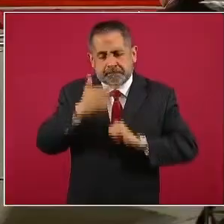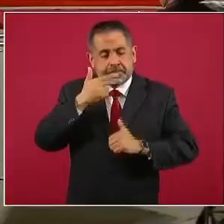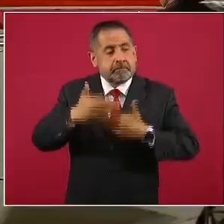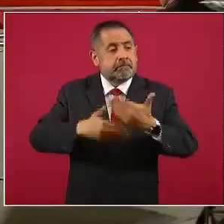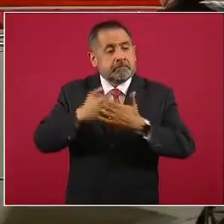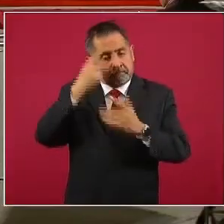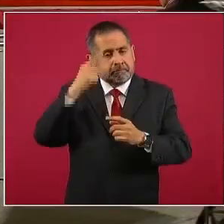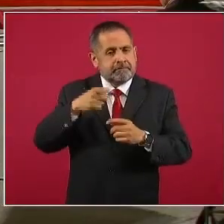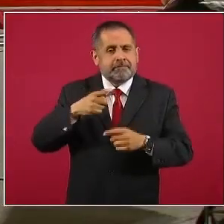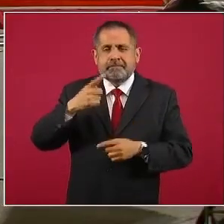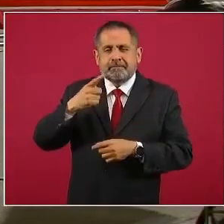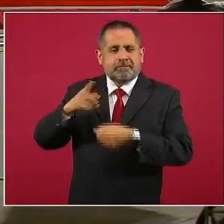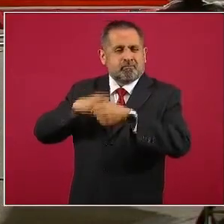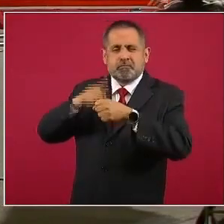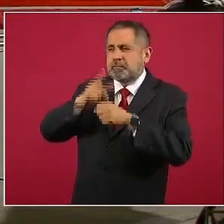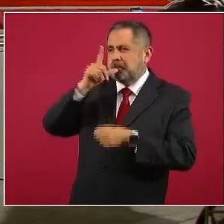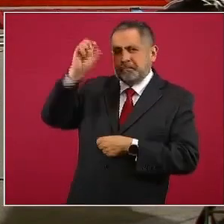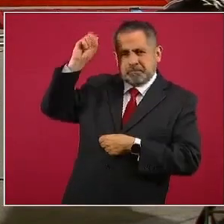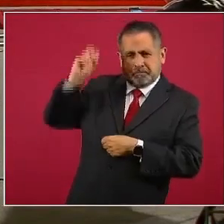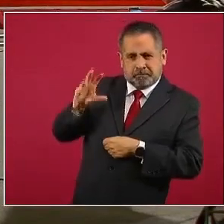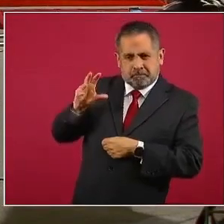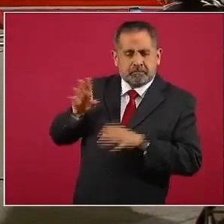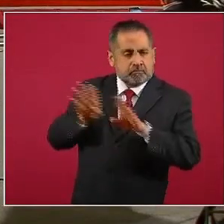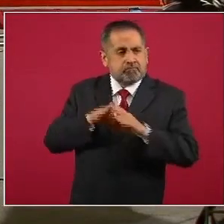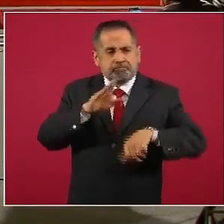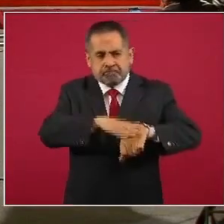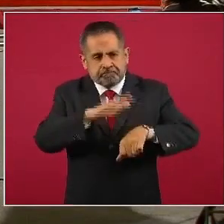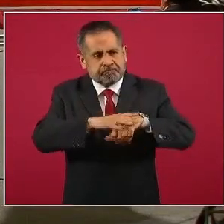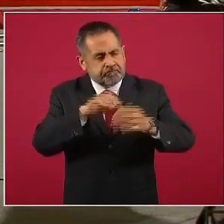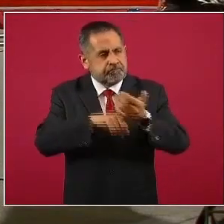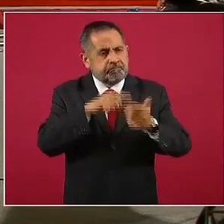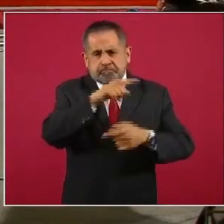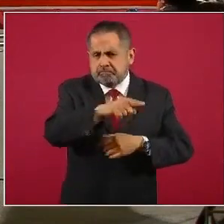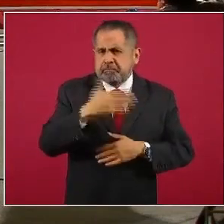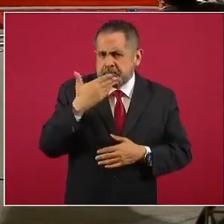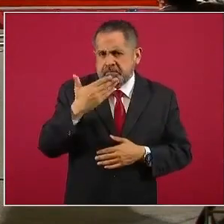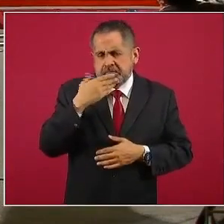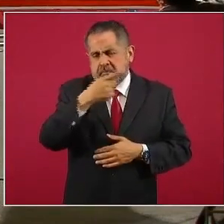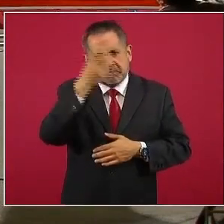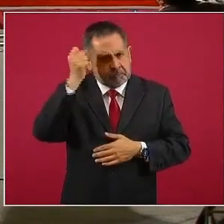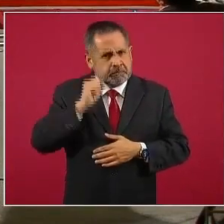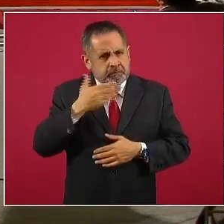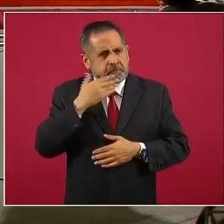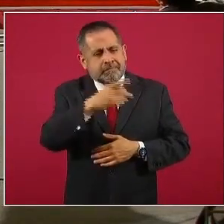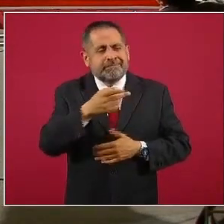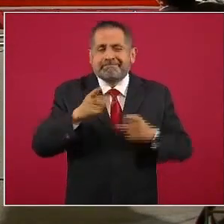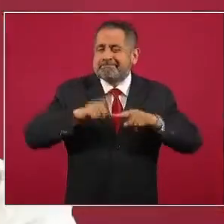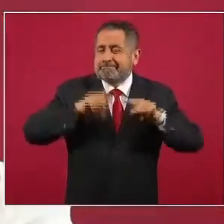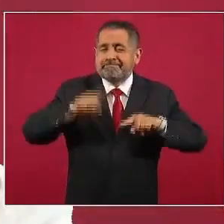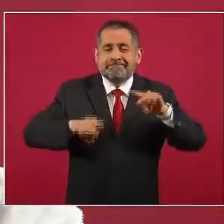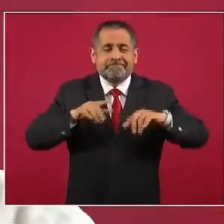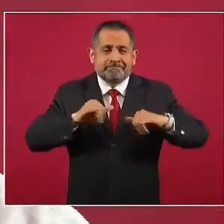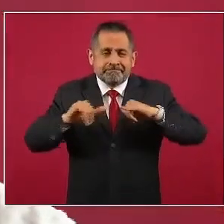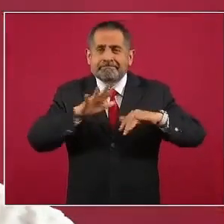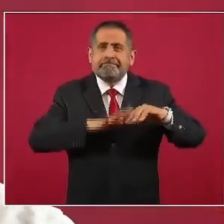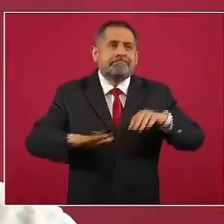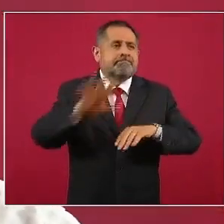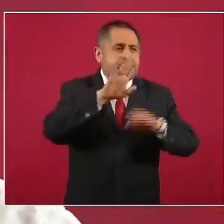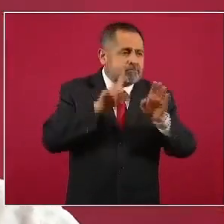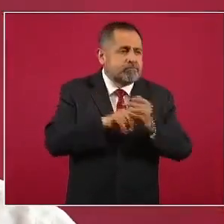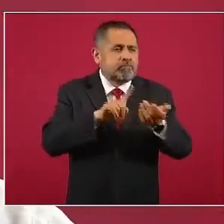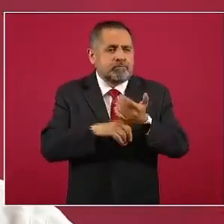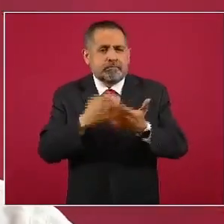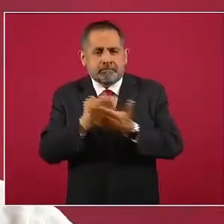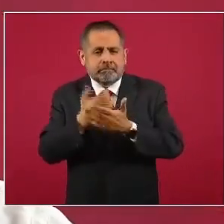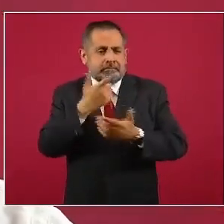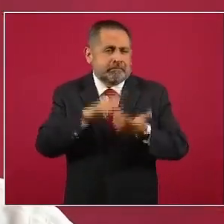uno de los colores del semáforo COVID en el tiempo más adecuado, considerando la geografía, la demografía y la economía